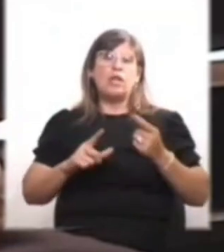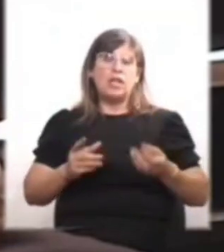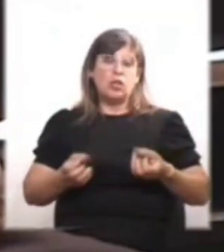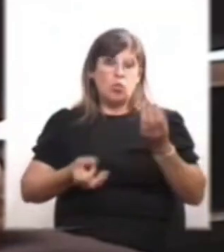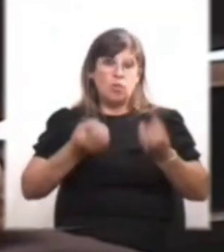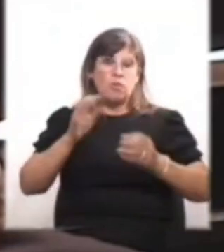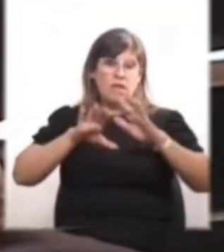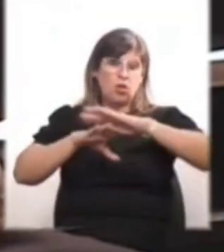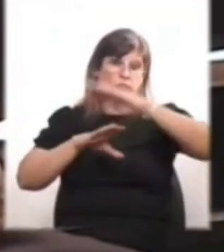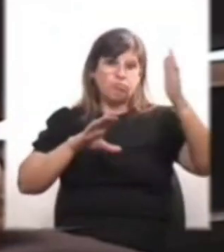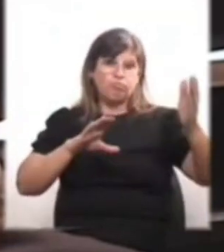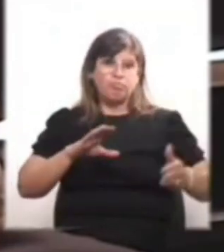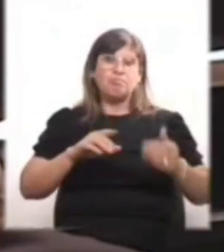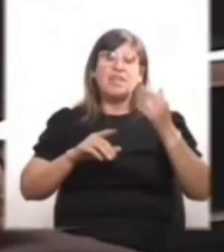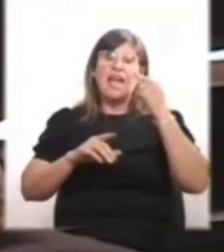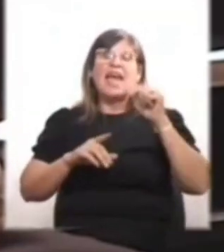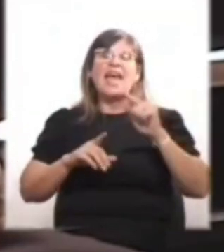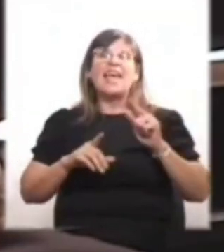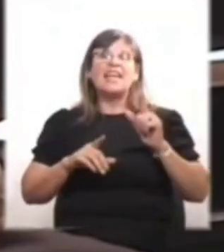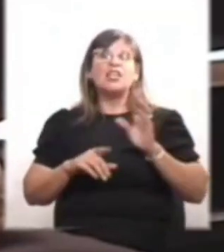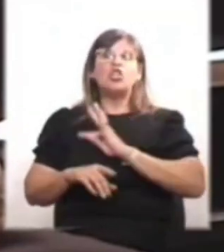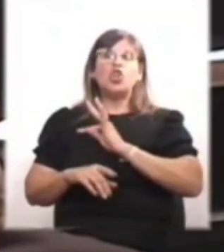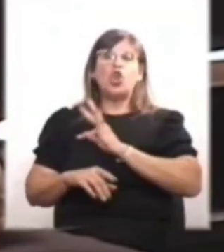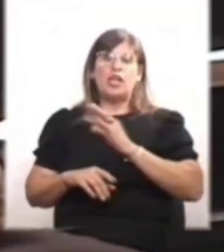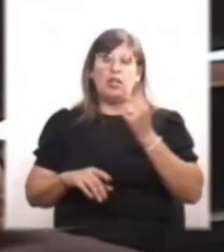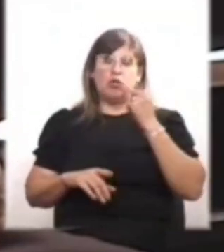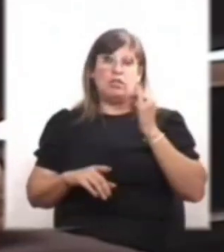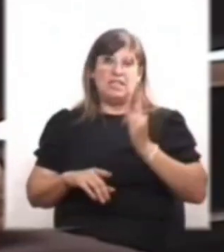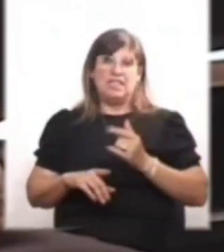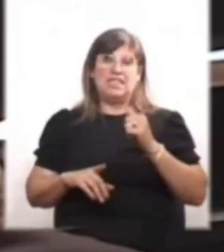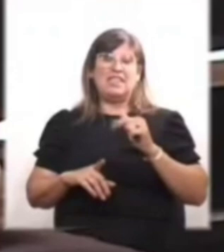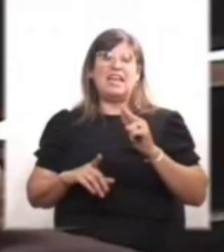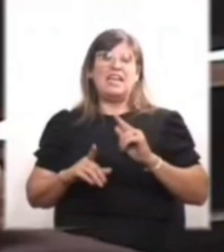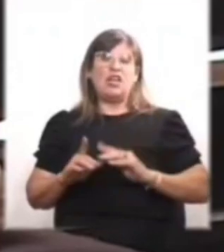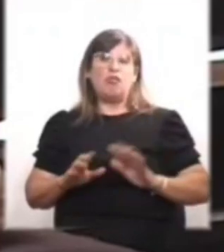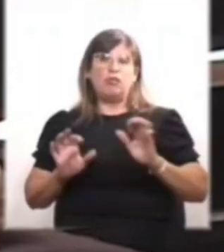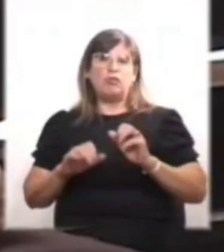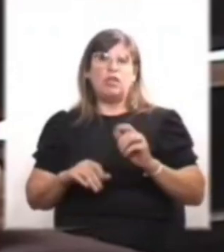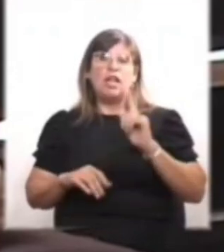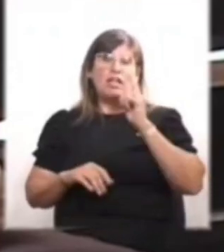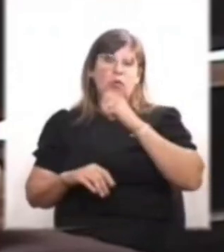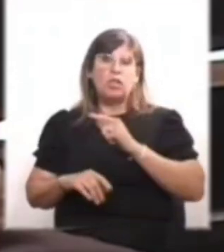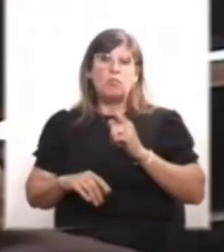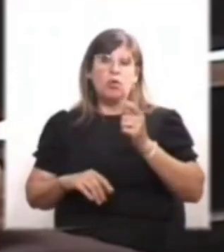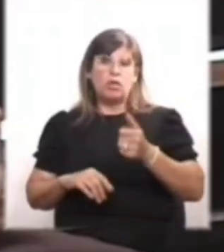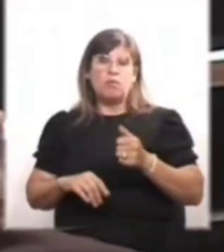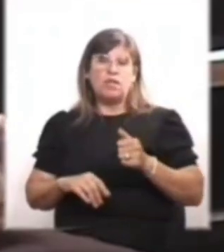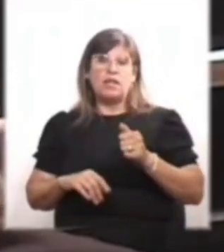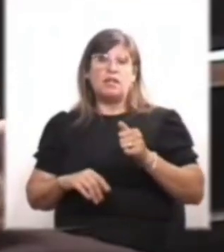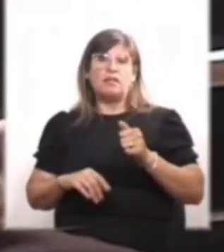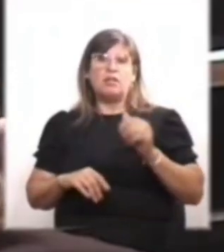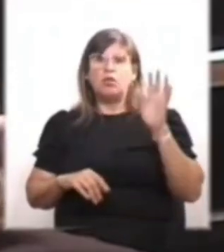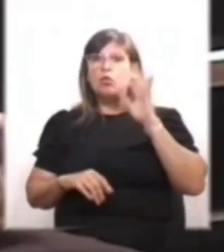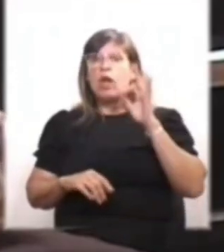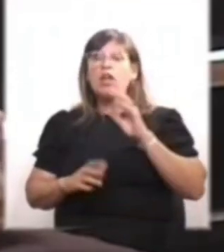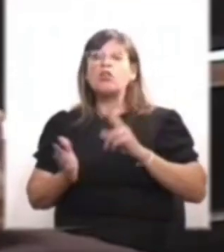Toledo. Y cuenta además con funcionarios en Tacuarembó, Rivera, Durazno y Salto.